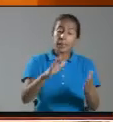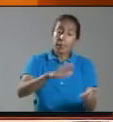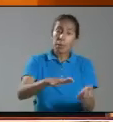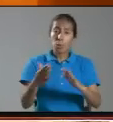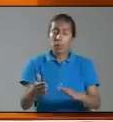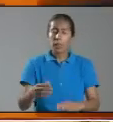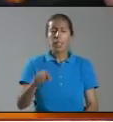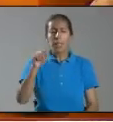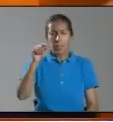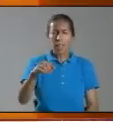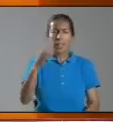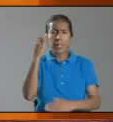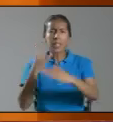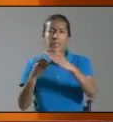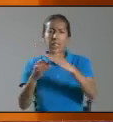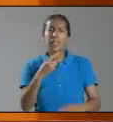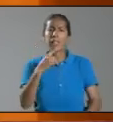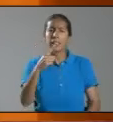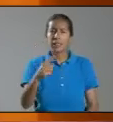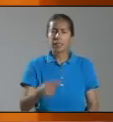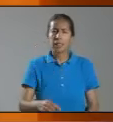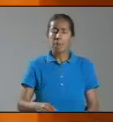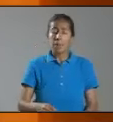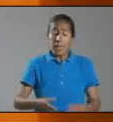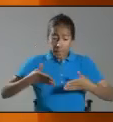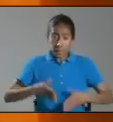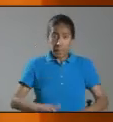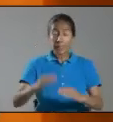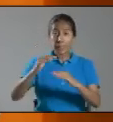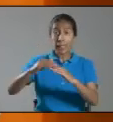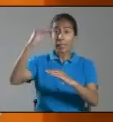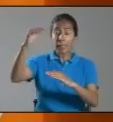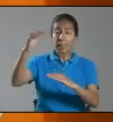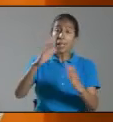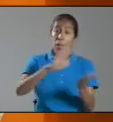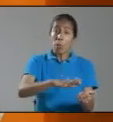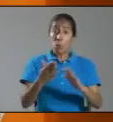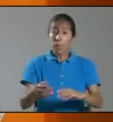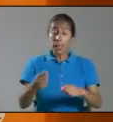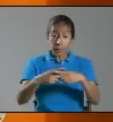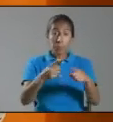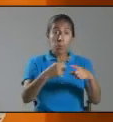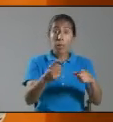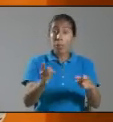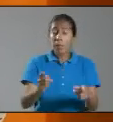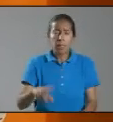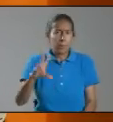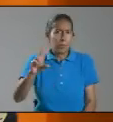nace, crece, muere y se multiplica. No entiendo, no entiendo de quién está hablando, de Isaías.